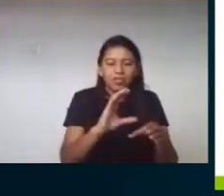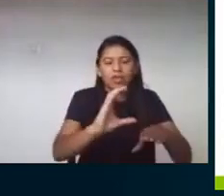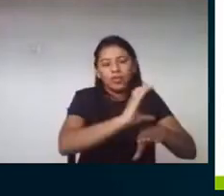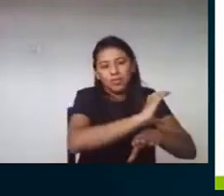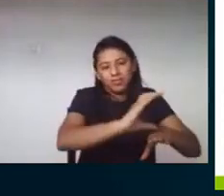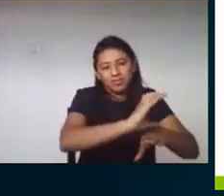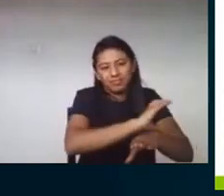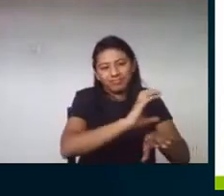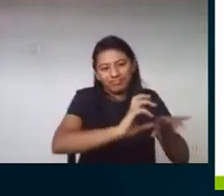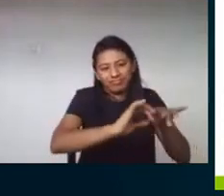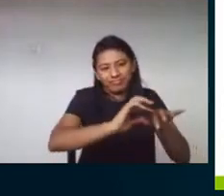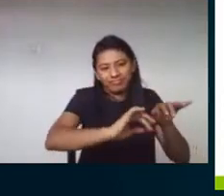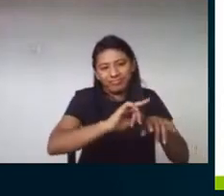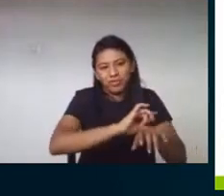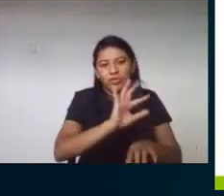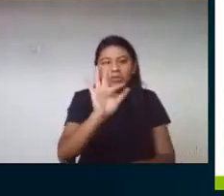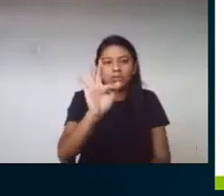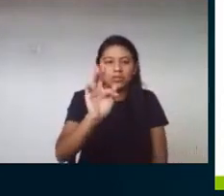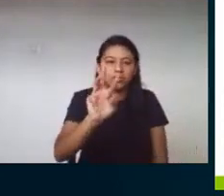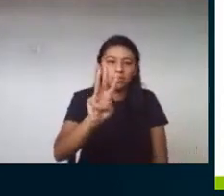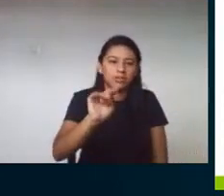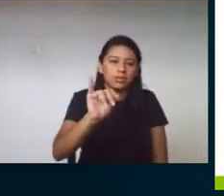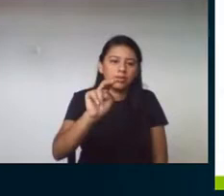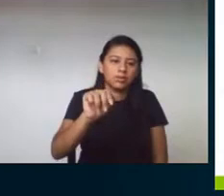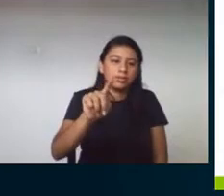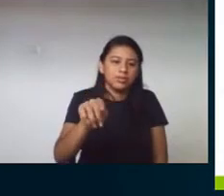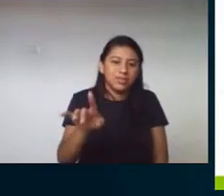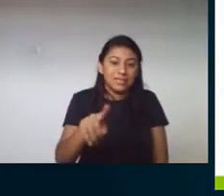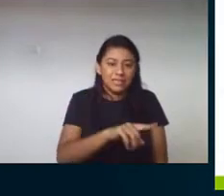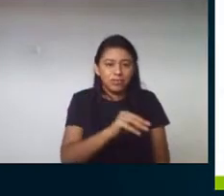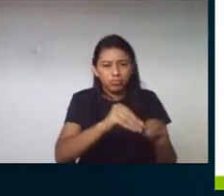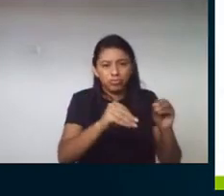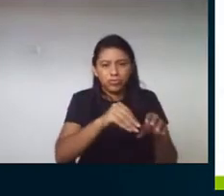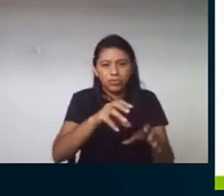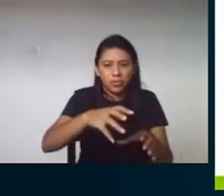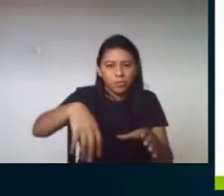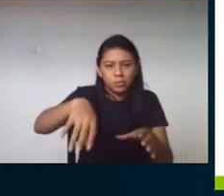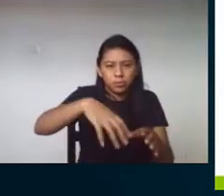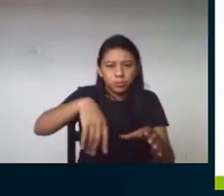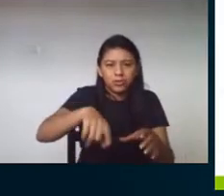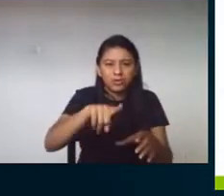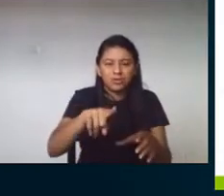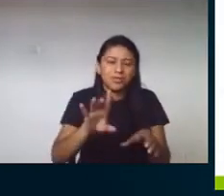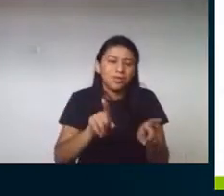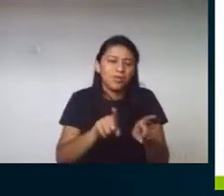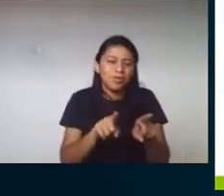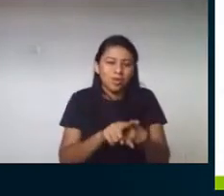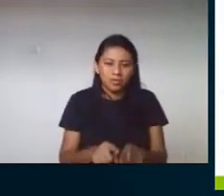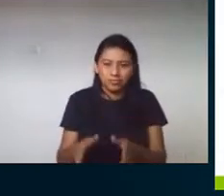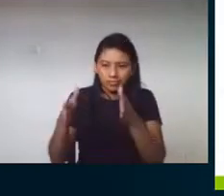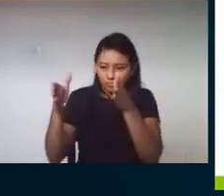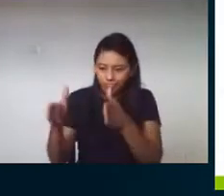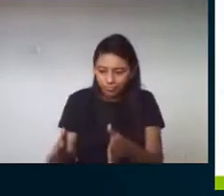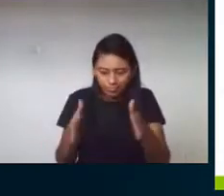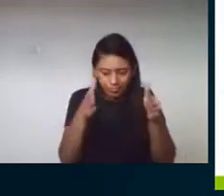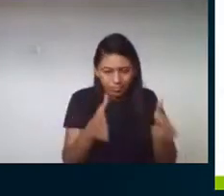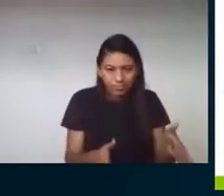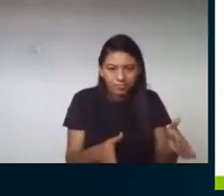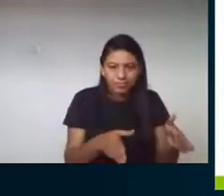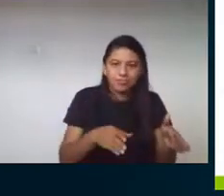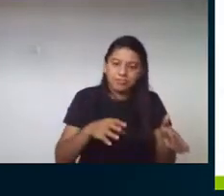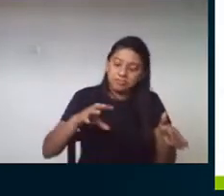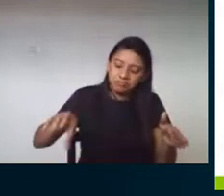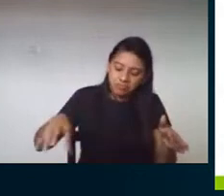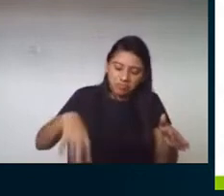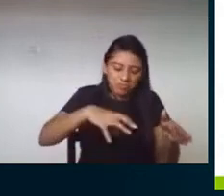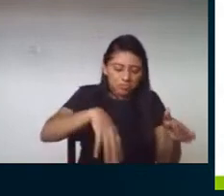Twin, y se implementa en un proceso. En este caso, pues es un proceso de floculación, y por medio de ese modelo computacional, de ese gemelo digital, se